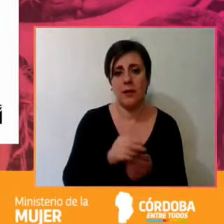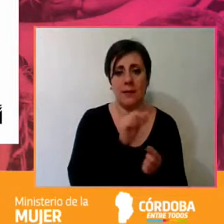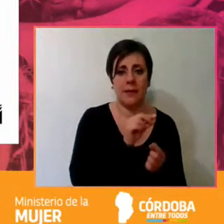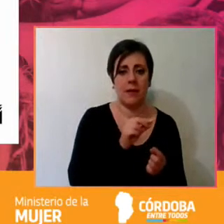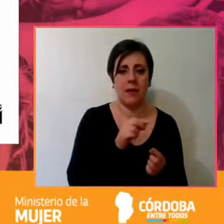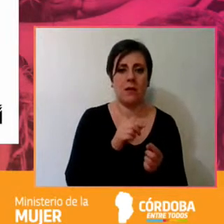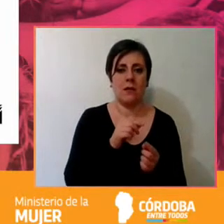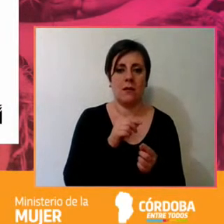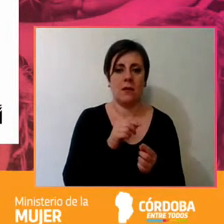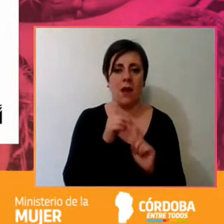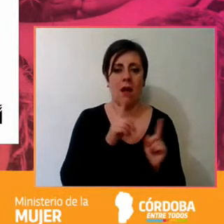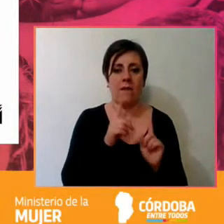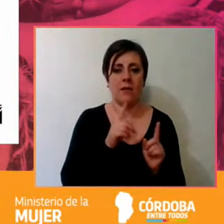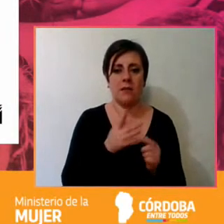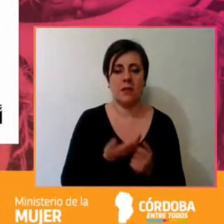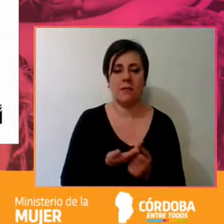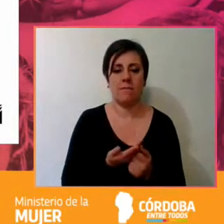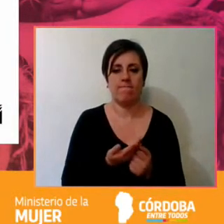gesto